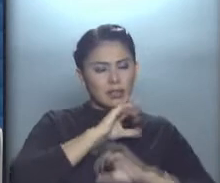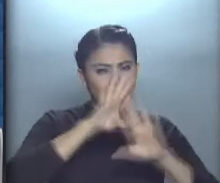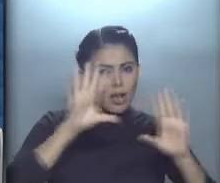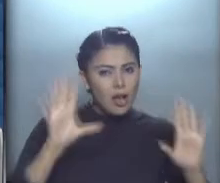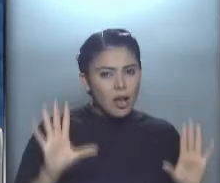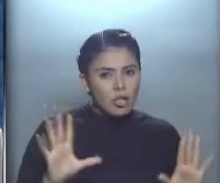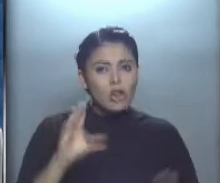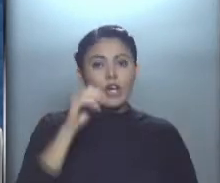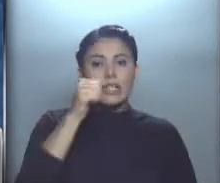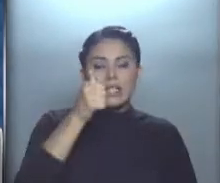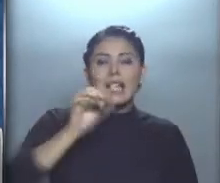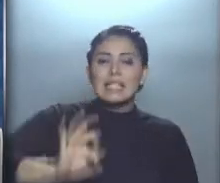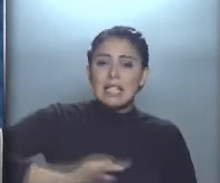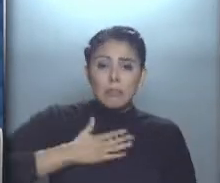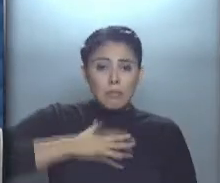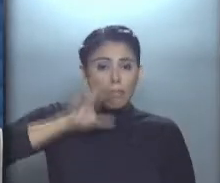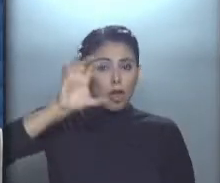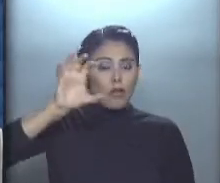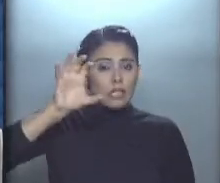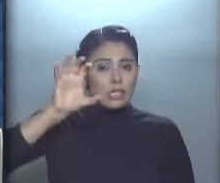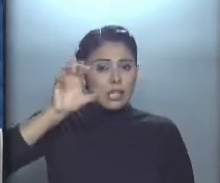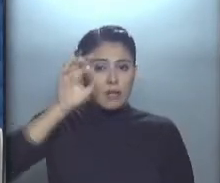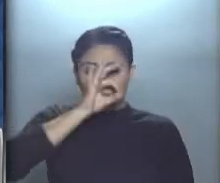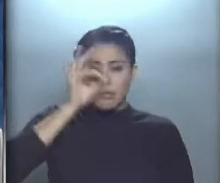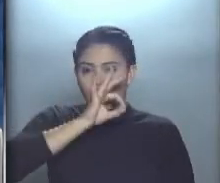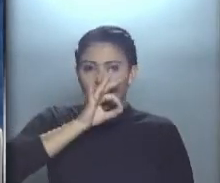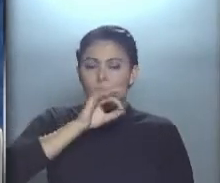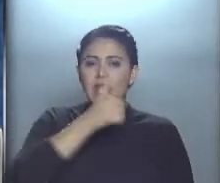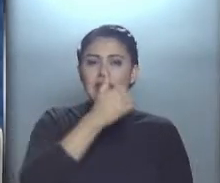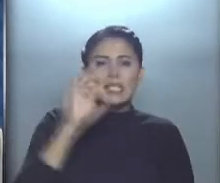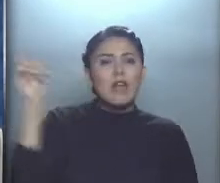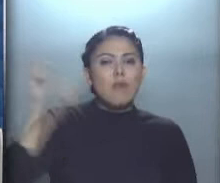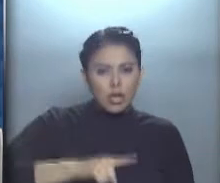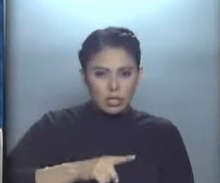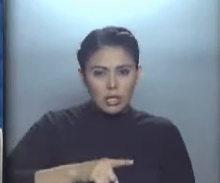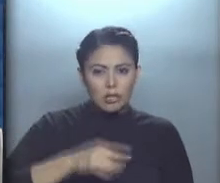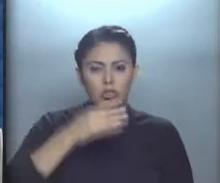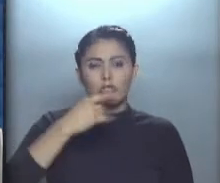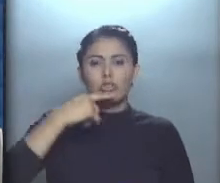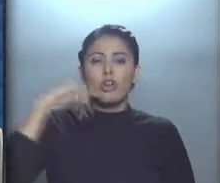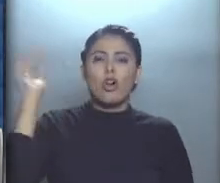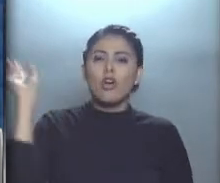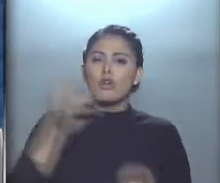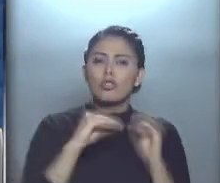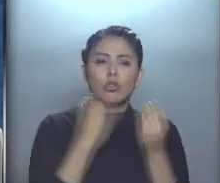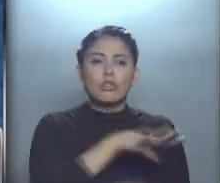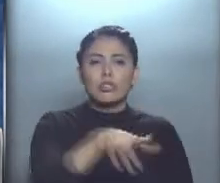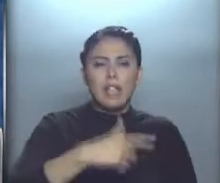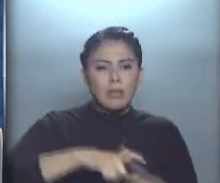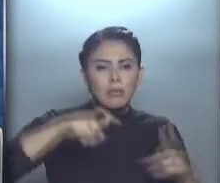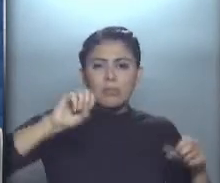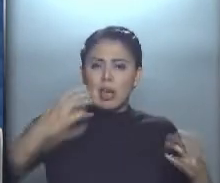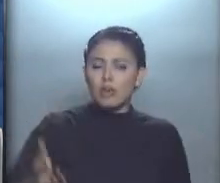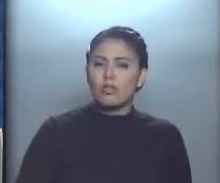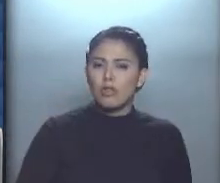que durante 6 años en mi provincia nunca creció tanto, 60%, nunca se mejoraron tantos indicadores sociales y nunca